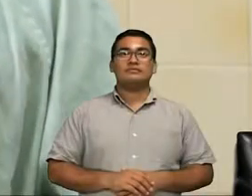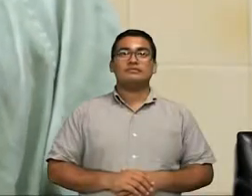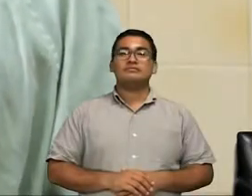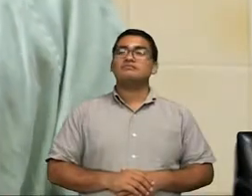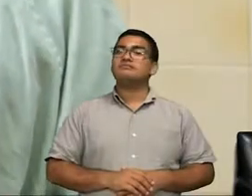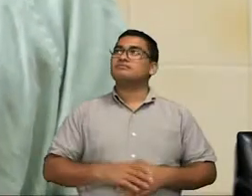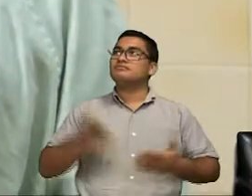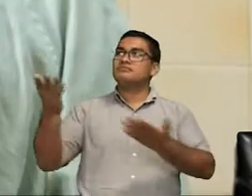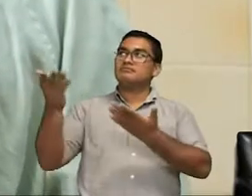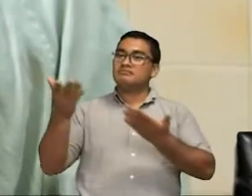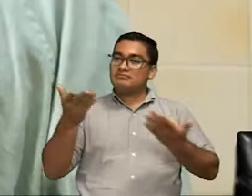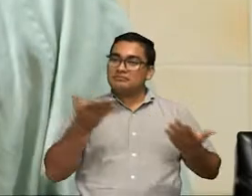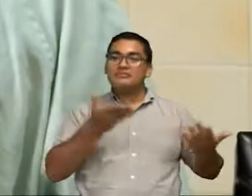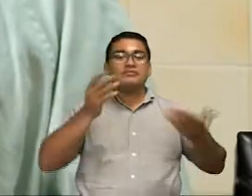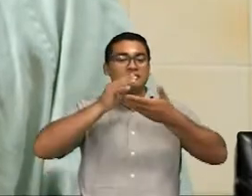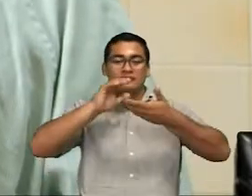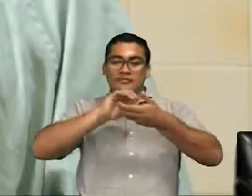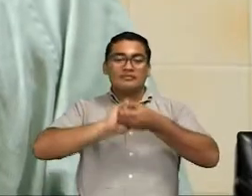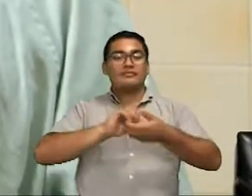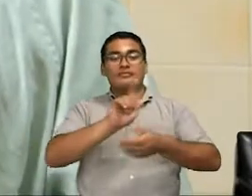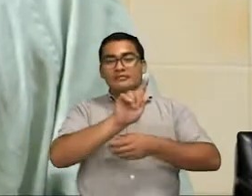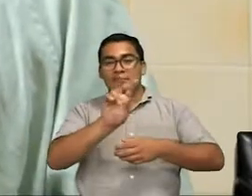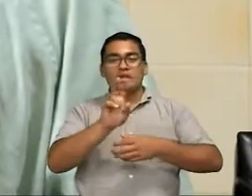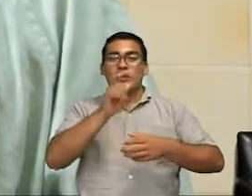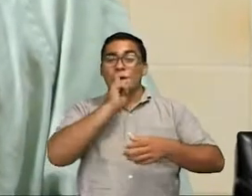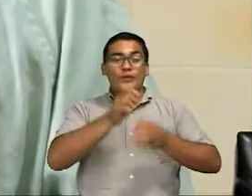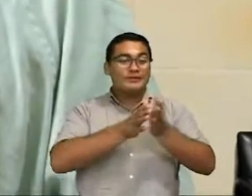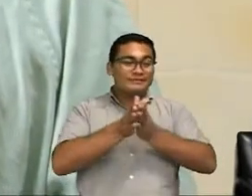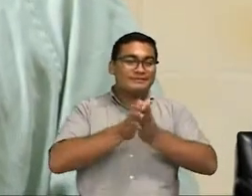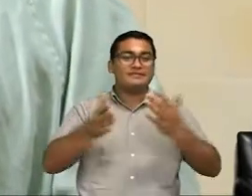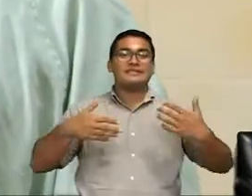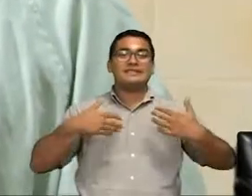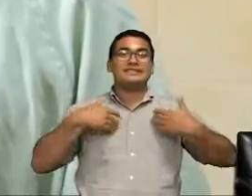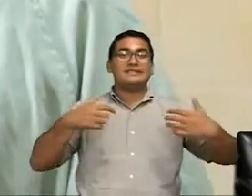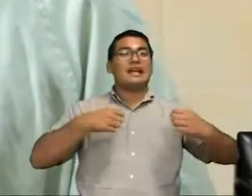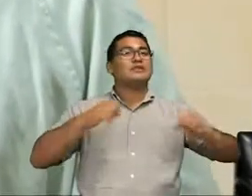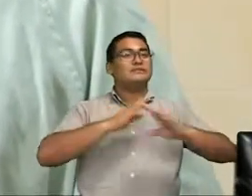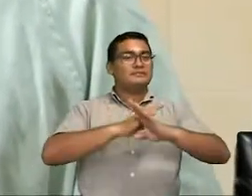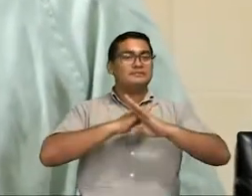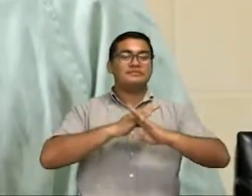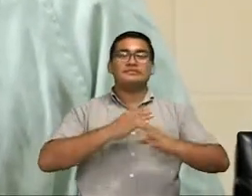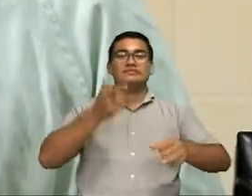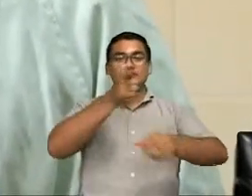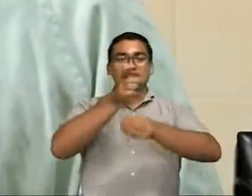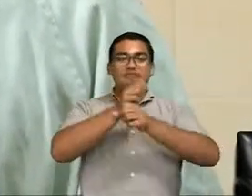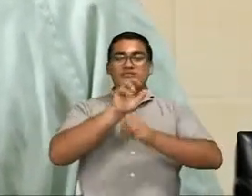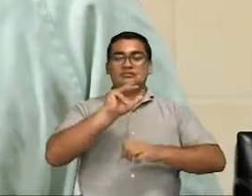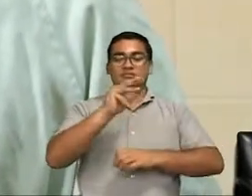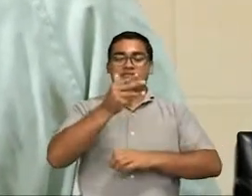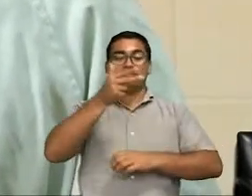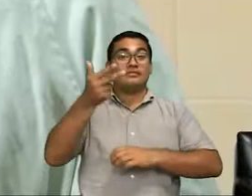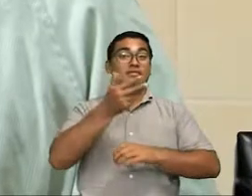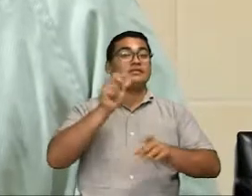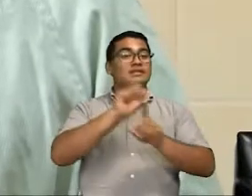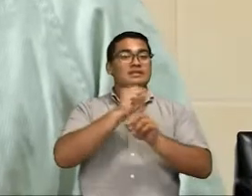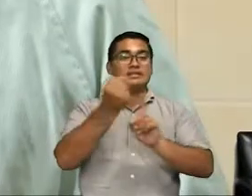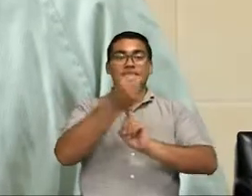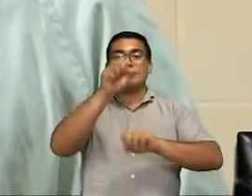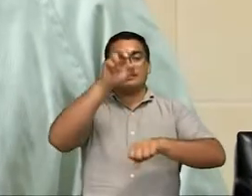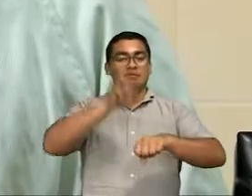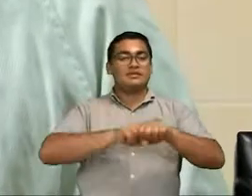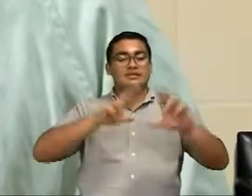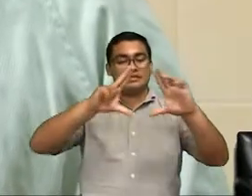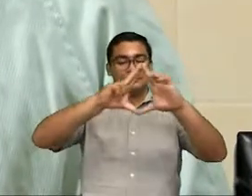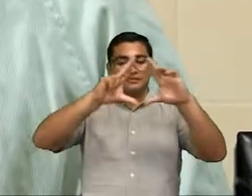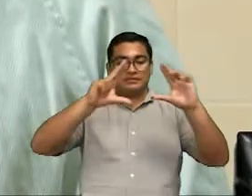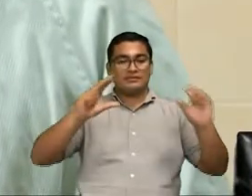Estamos de regreso, amigos televidentes, en su gustado programa Prevenir es Salud, a través de la frecuencia del canal 98, el canal parlamentario, el